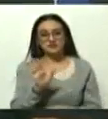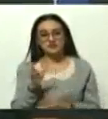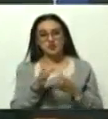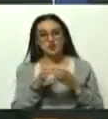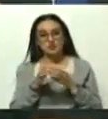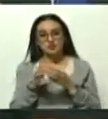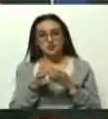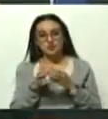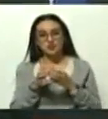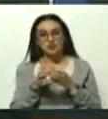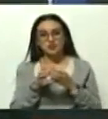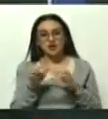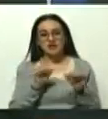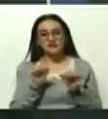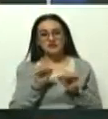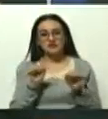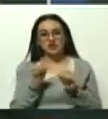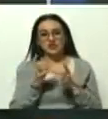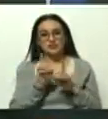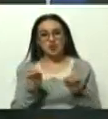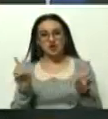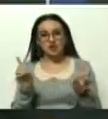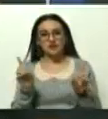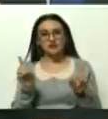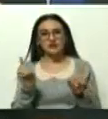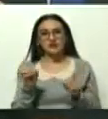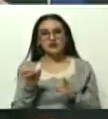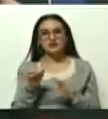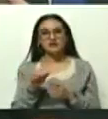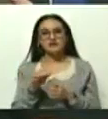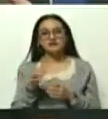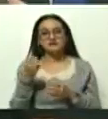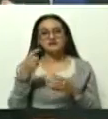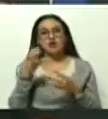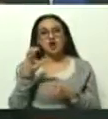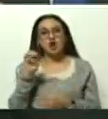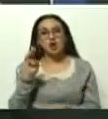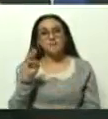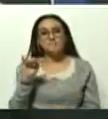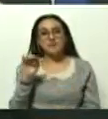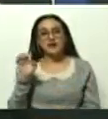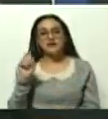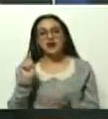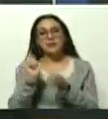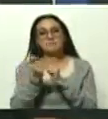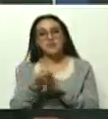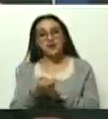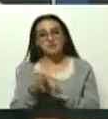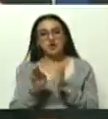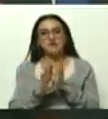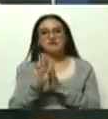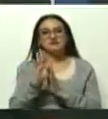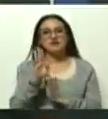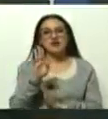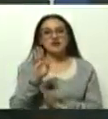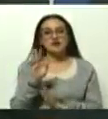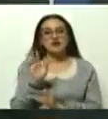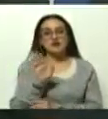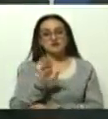los partidos Acción Democrática, Social Cristiano COPEI, Cambiemos, Avanzada